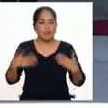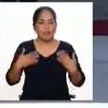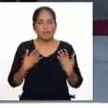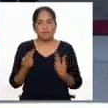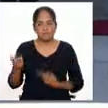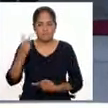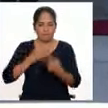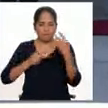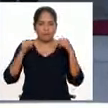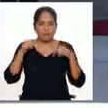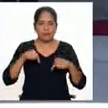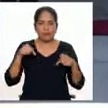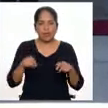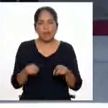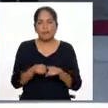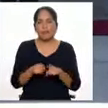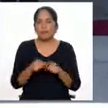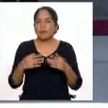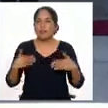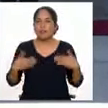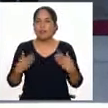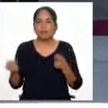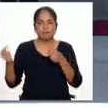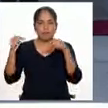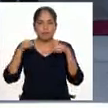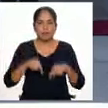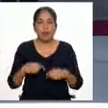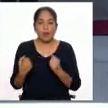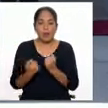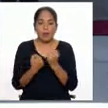usted, feliz de que usted esté acá, feliz de seguirnos